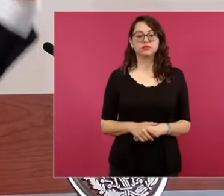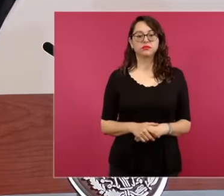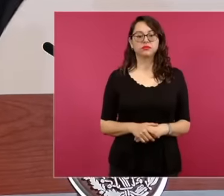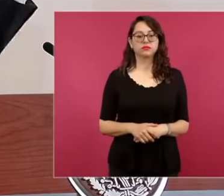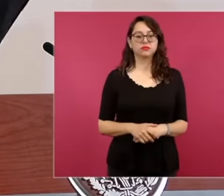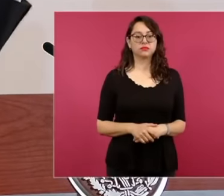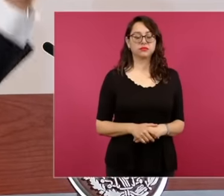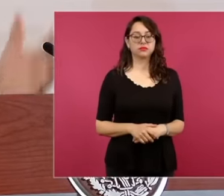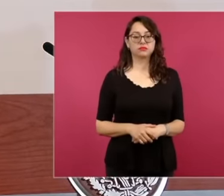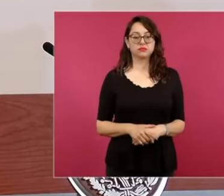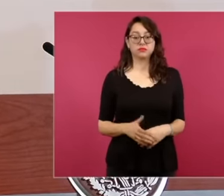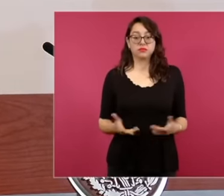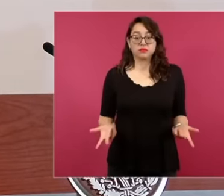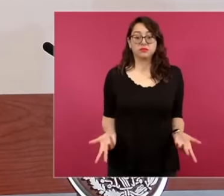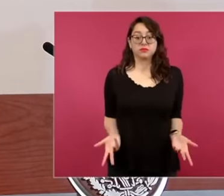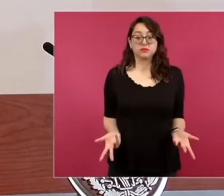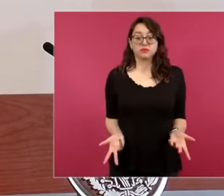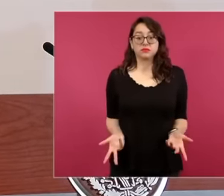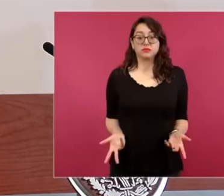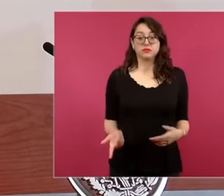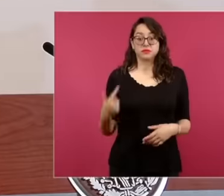yo llevaba una ventaja